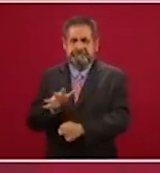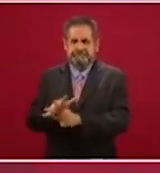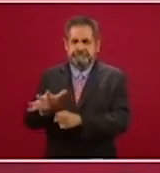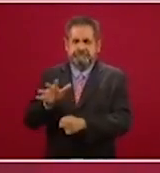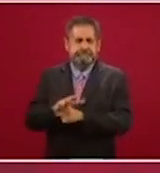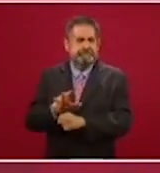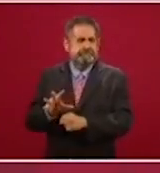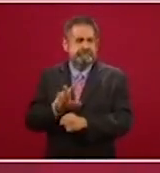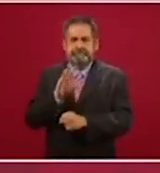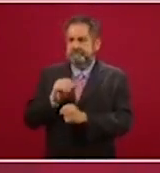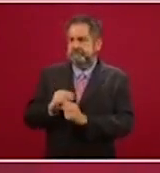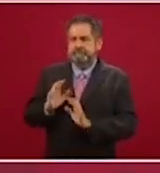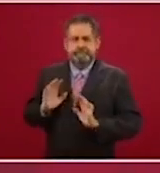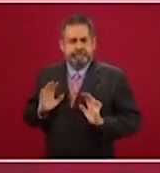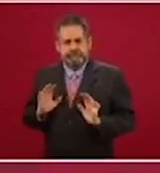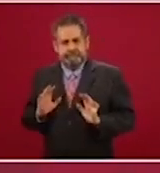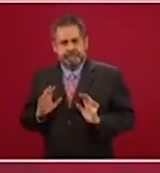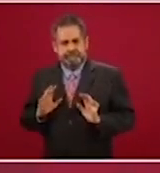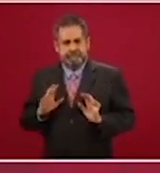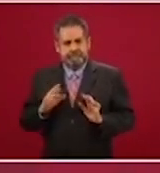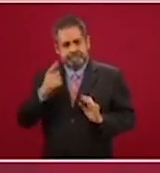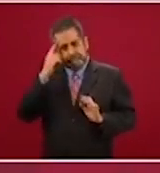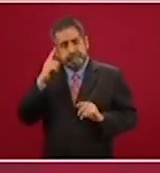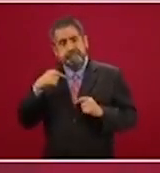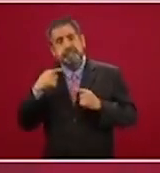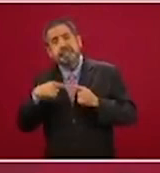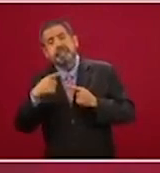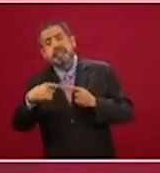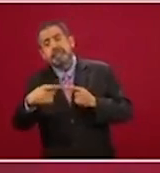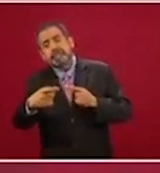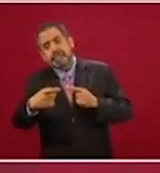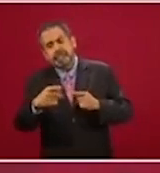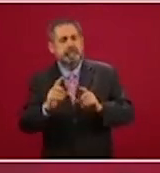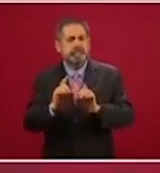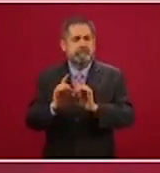para enfrentar